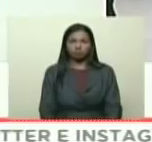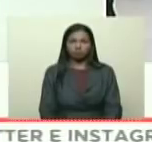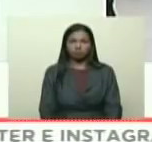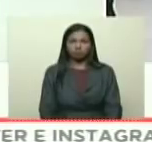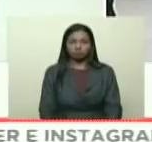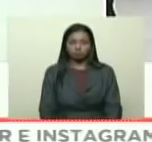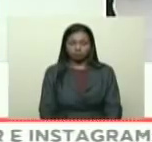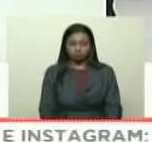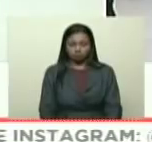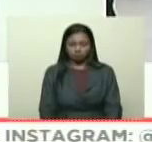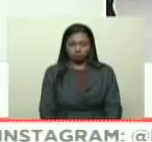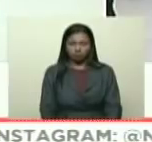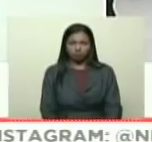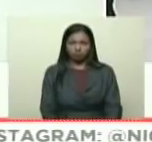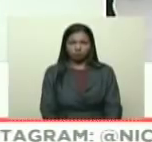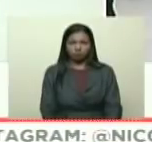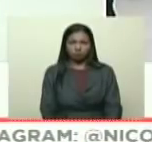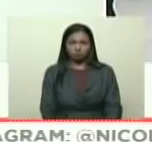Y en décimo lugar,